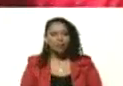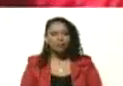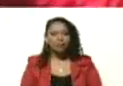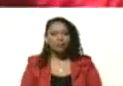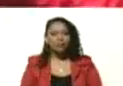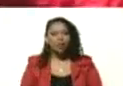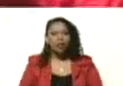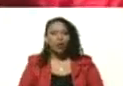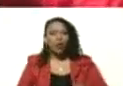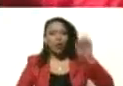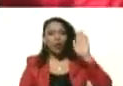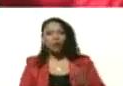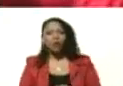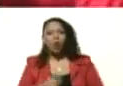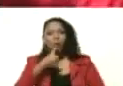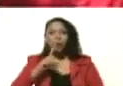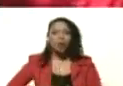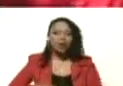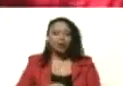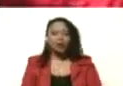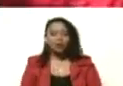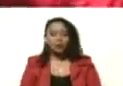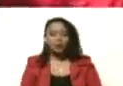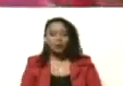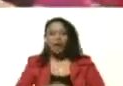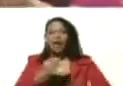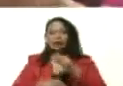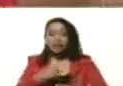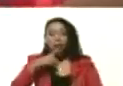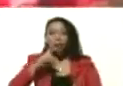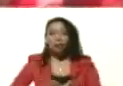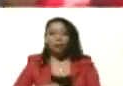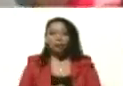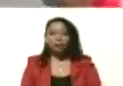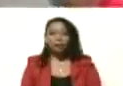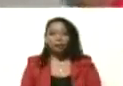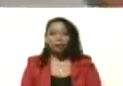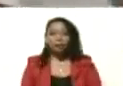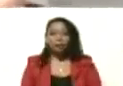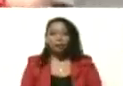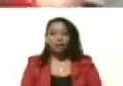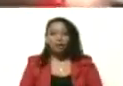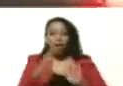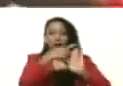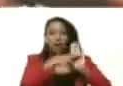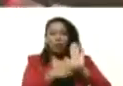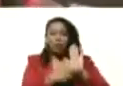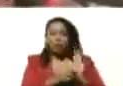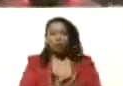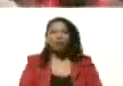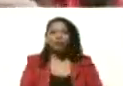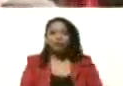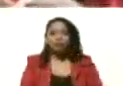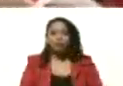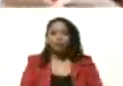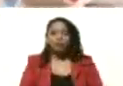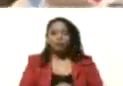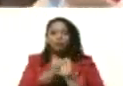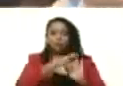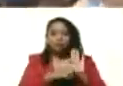juro cumplir y hacer cumplir los reglamentos,